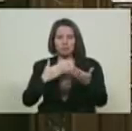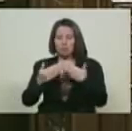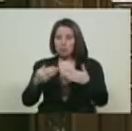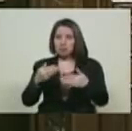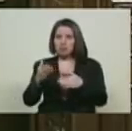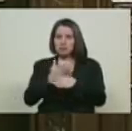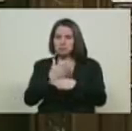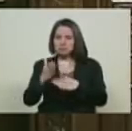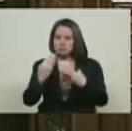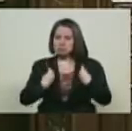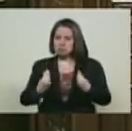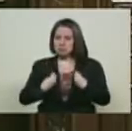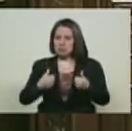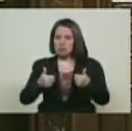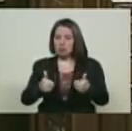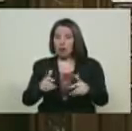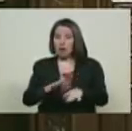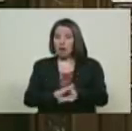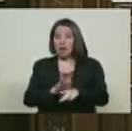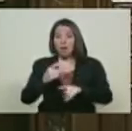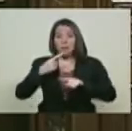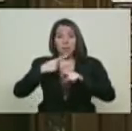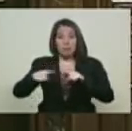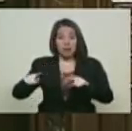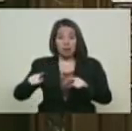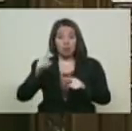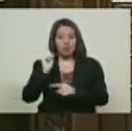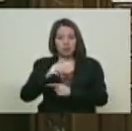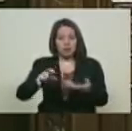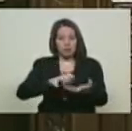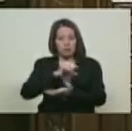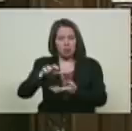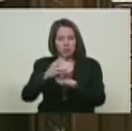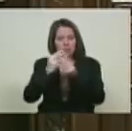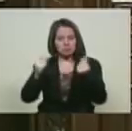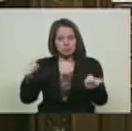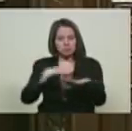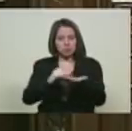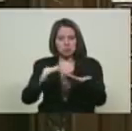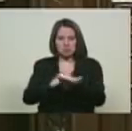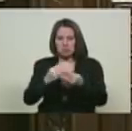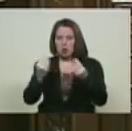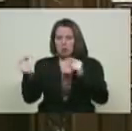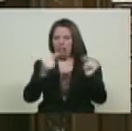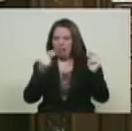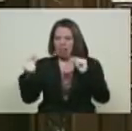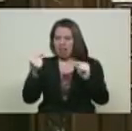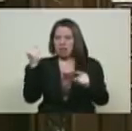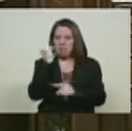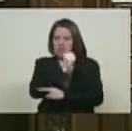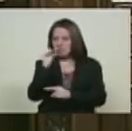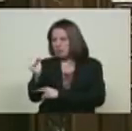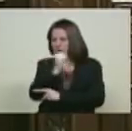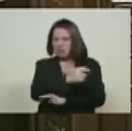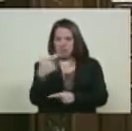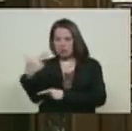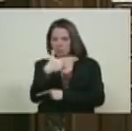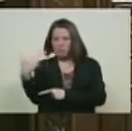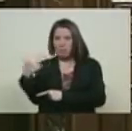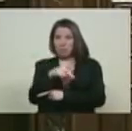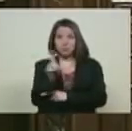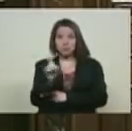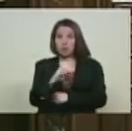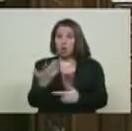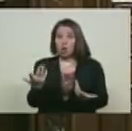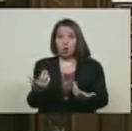¿cómo los resolvemos, los problemas que tenemos? A bombazo, matándonos los unos a los otros. Tú me matas, yo te mato, tú me